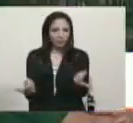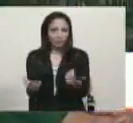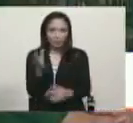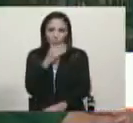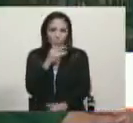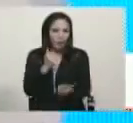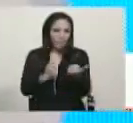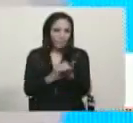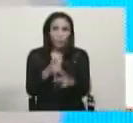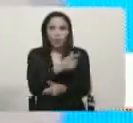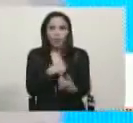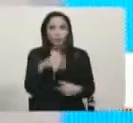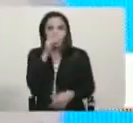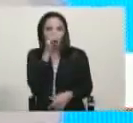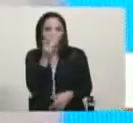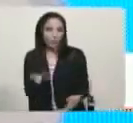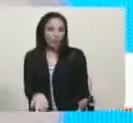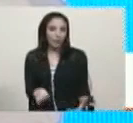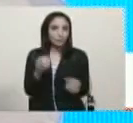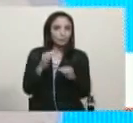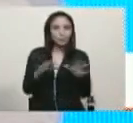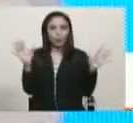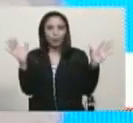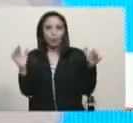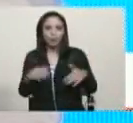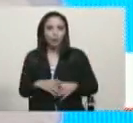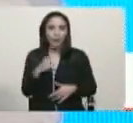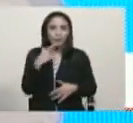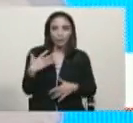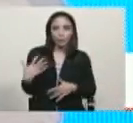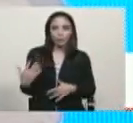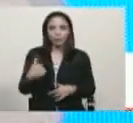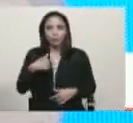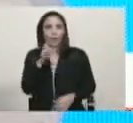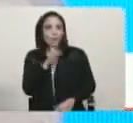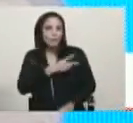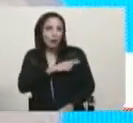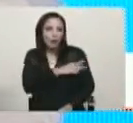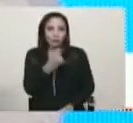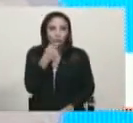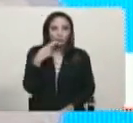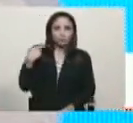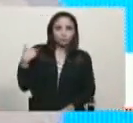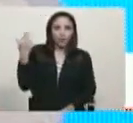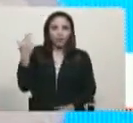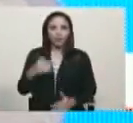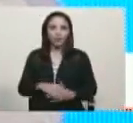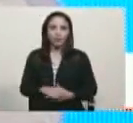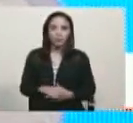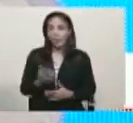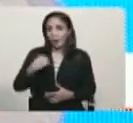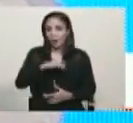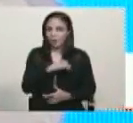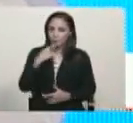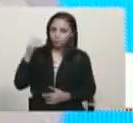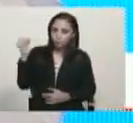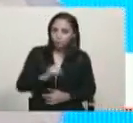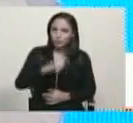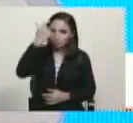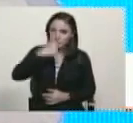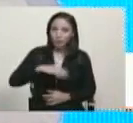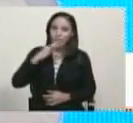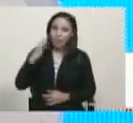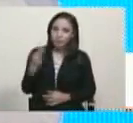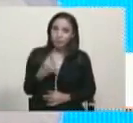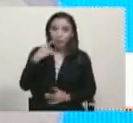Ellos son puro show, pura farsa, puro marketing. Nosotros sí somos de verdad